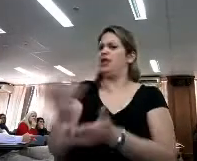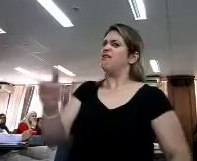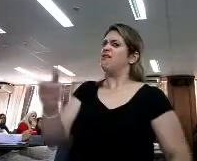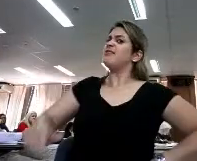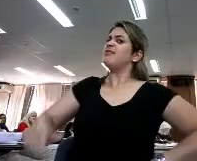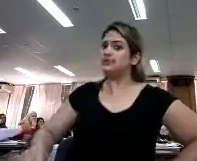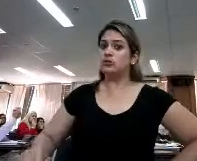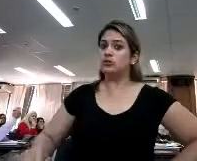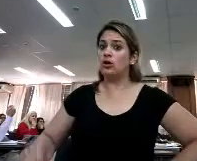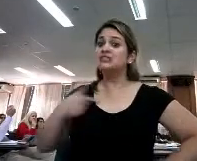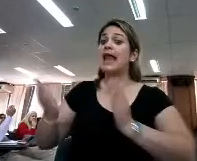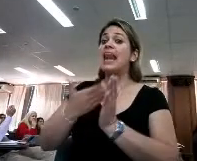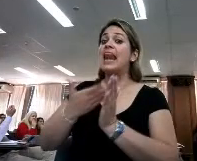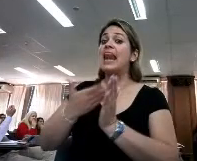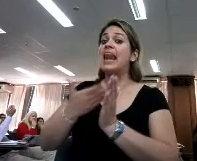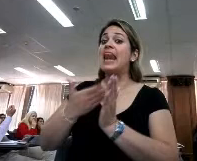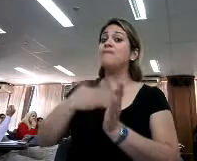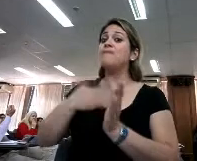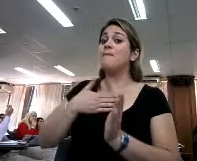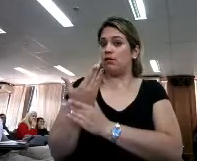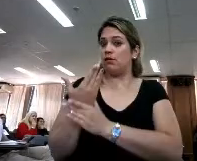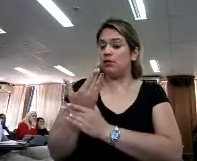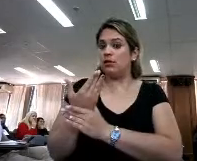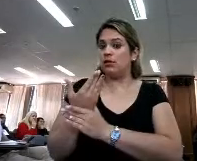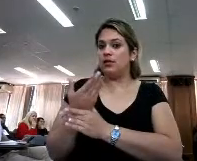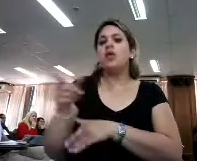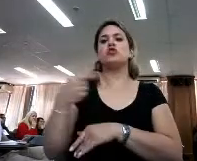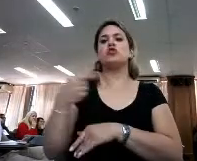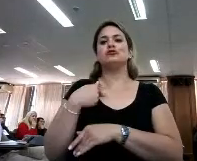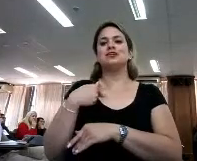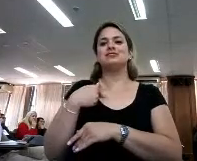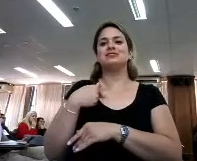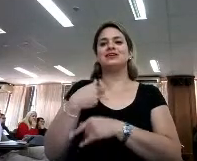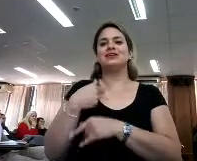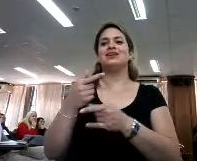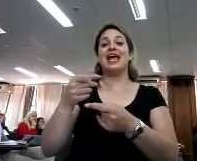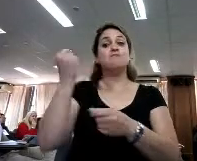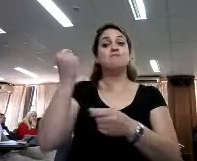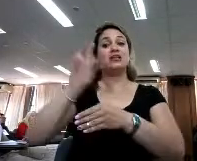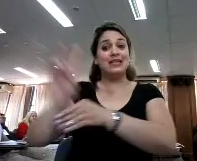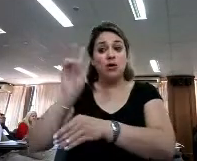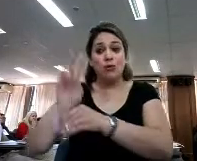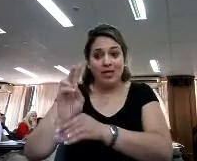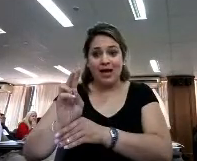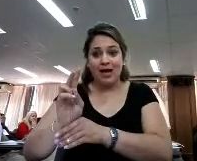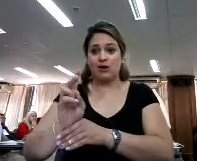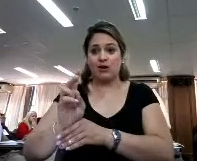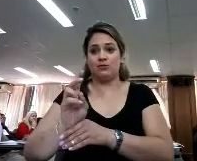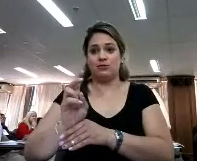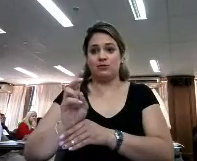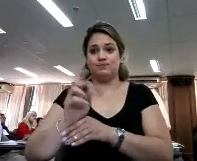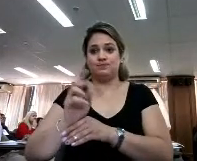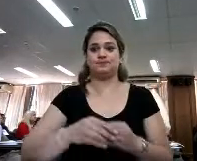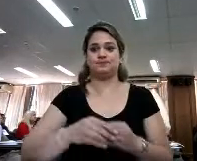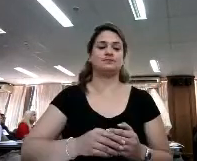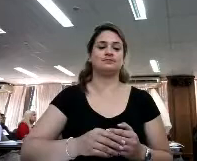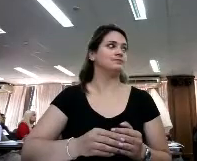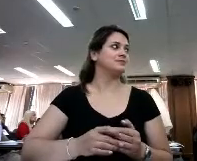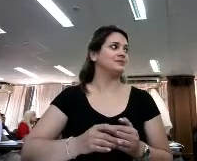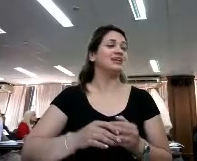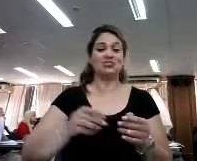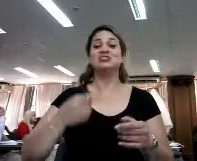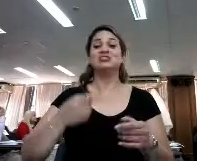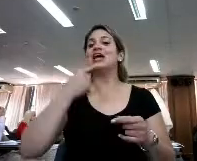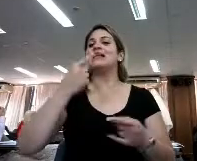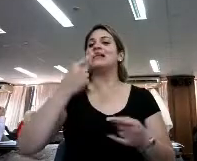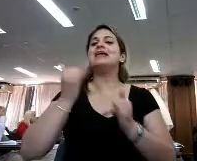haciendo? Pues va a poder efectivamente acceder a mercados diferentes y proteger la creación ante terceros. Ya dijimos